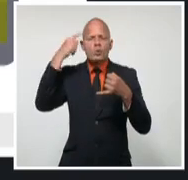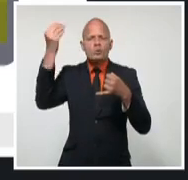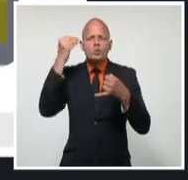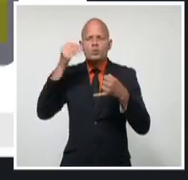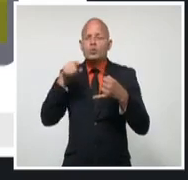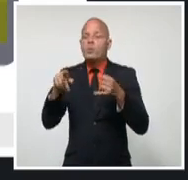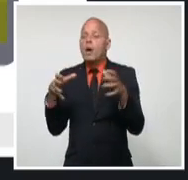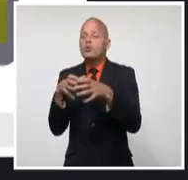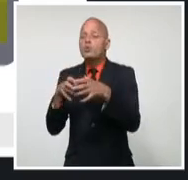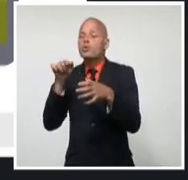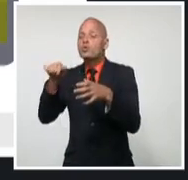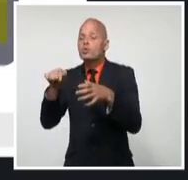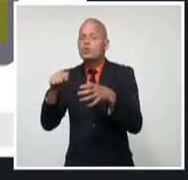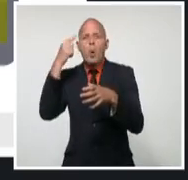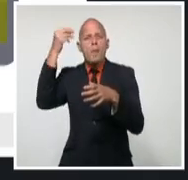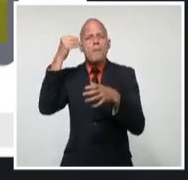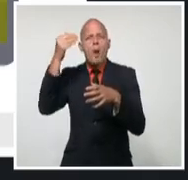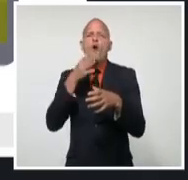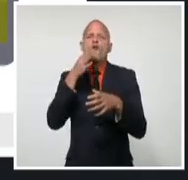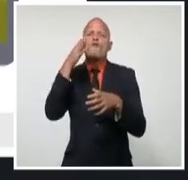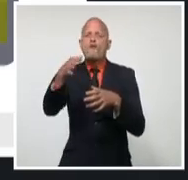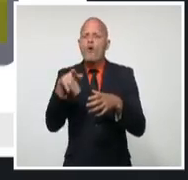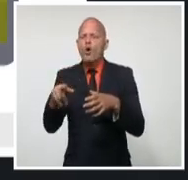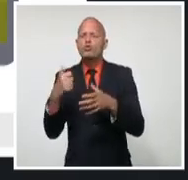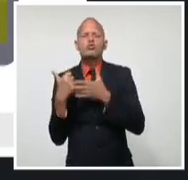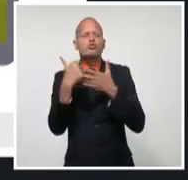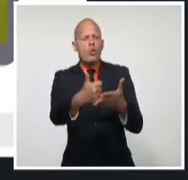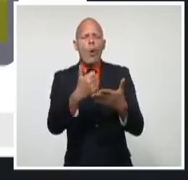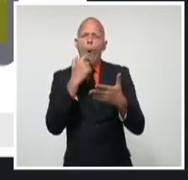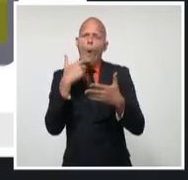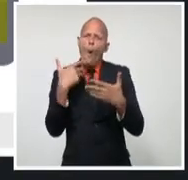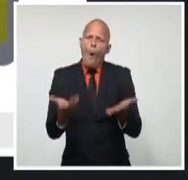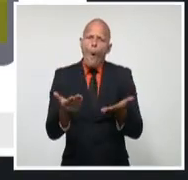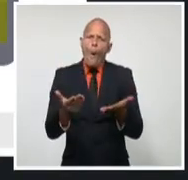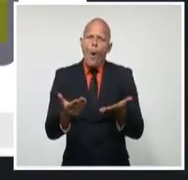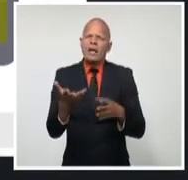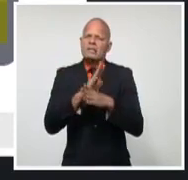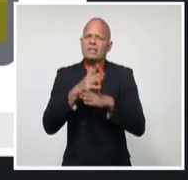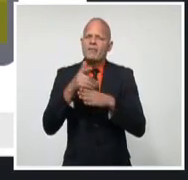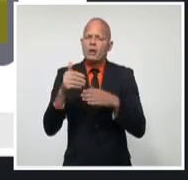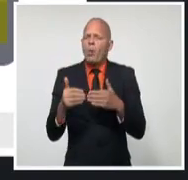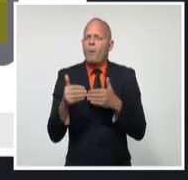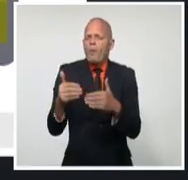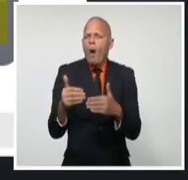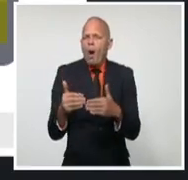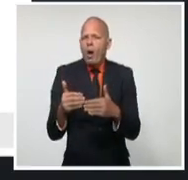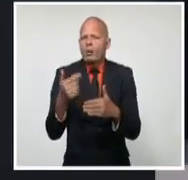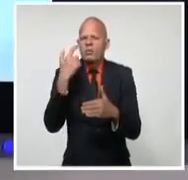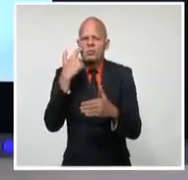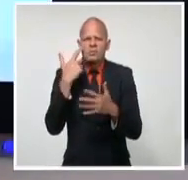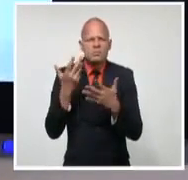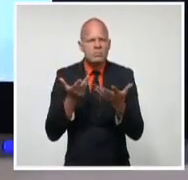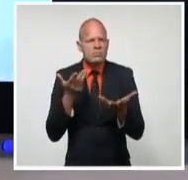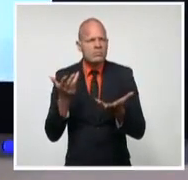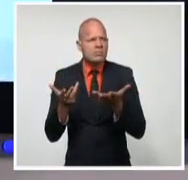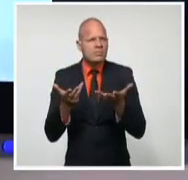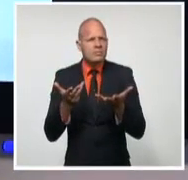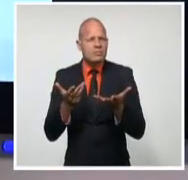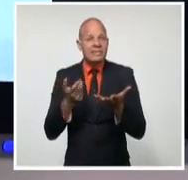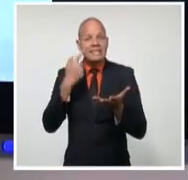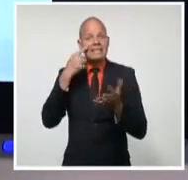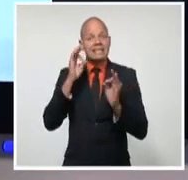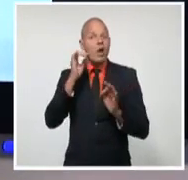organización desempeñará un papel moviendo para adelante? Repito, se trata de que la